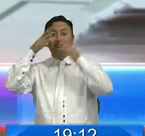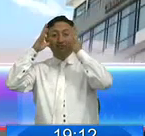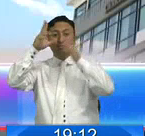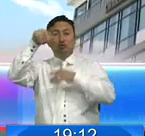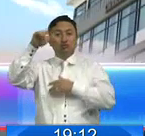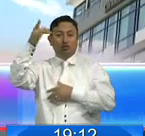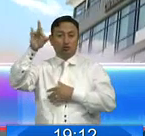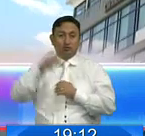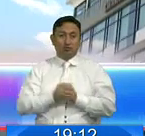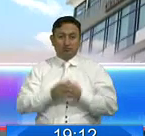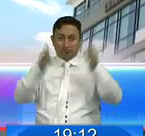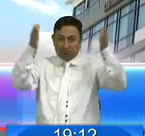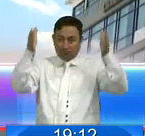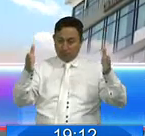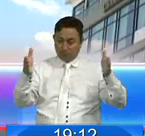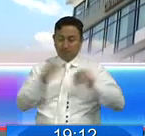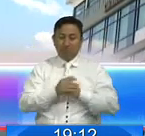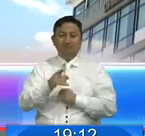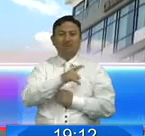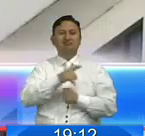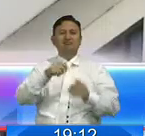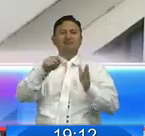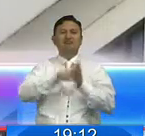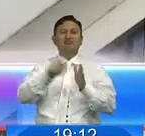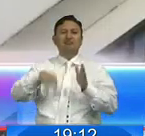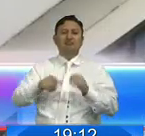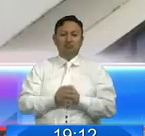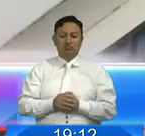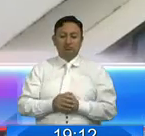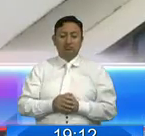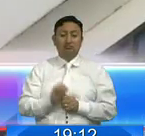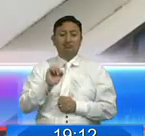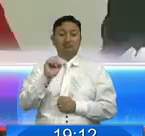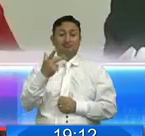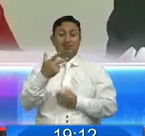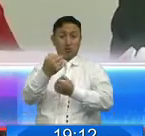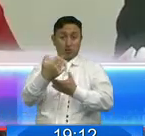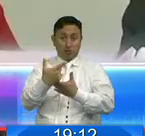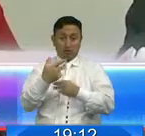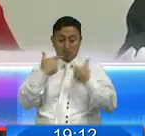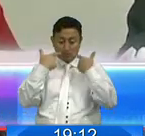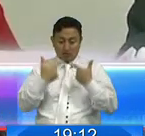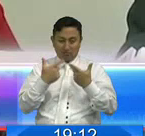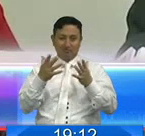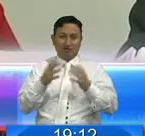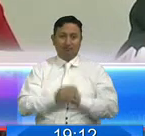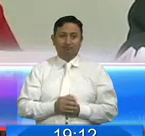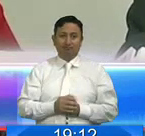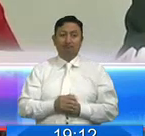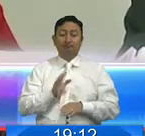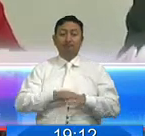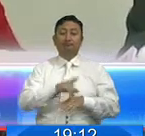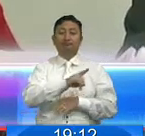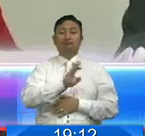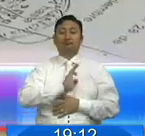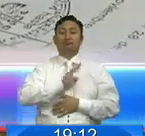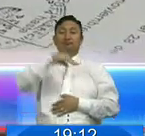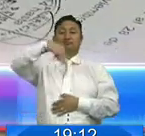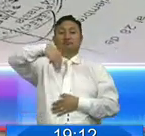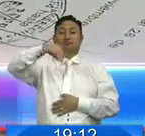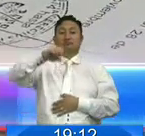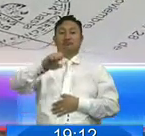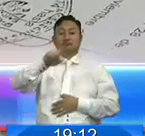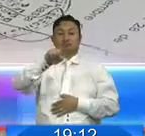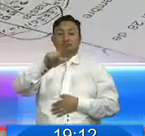2018, tiempo en el que, según la Contraloría, hubo negligencias en la custodia dada al tercer informe o producto final hecho por el perito Roberto Mesa, quien,